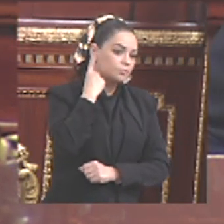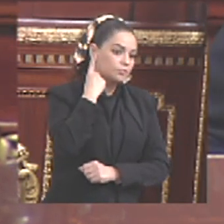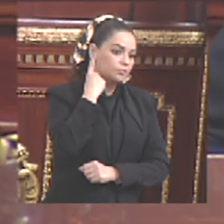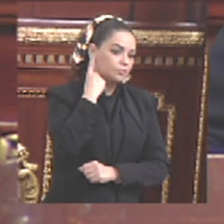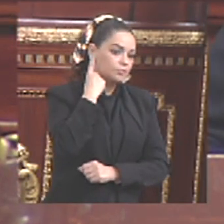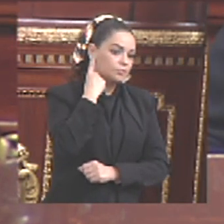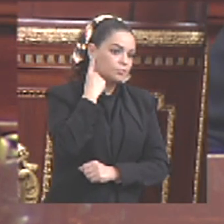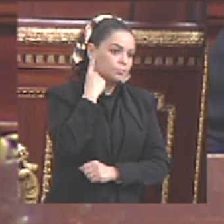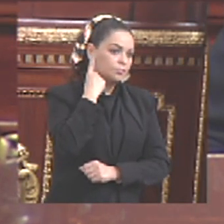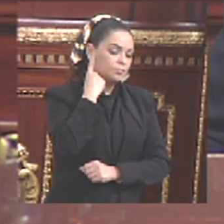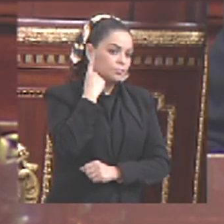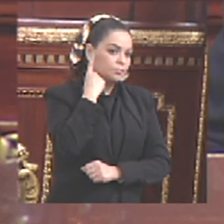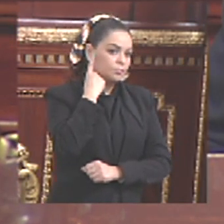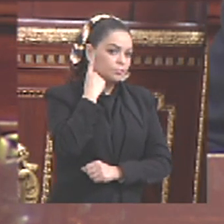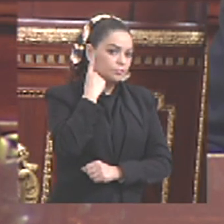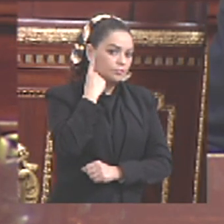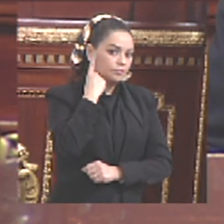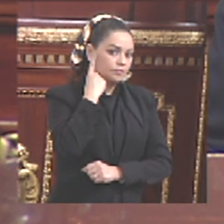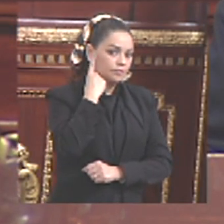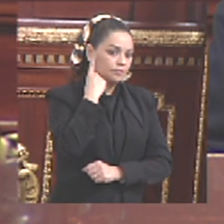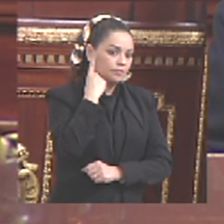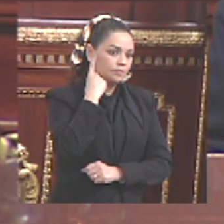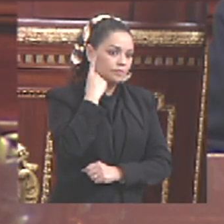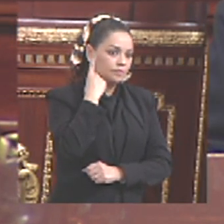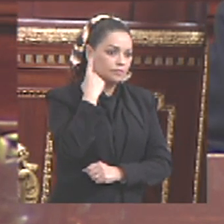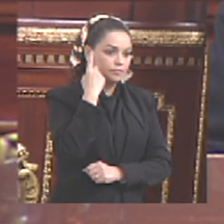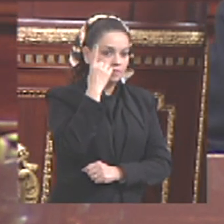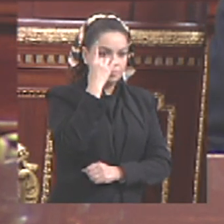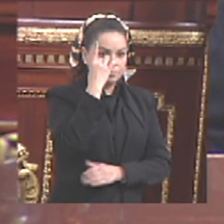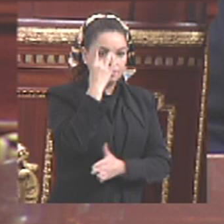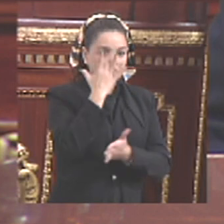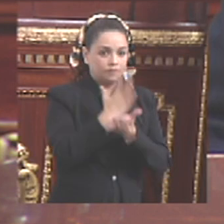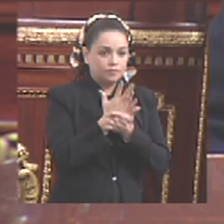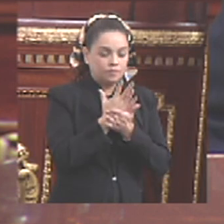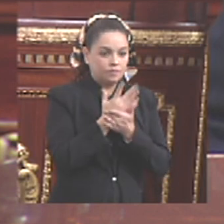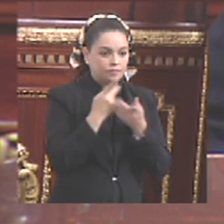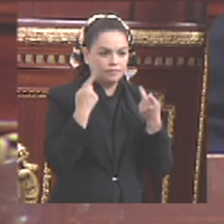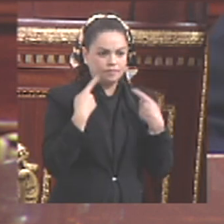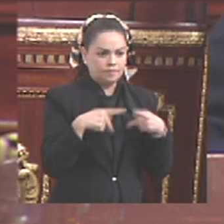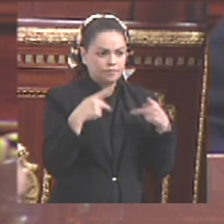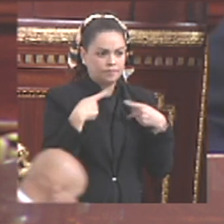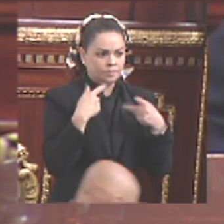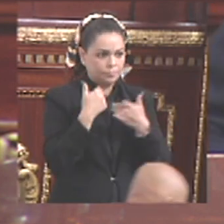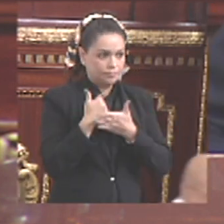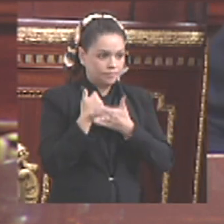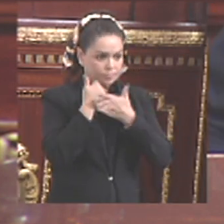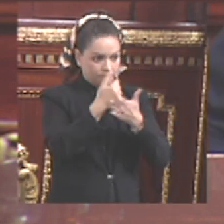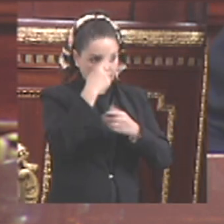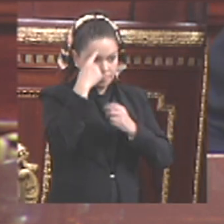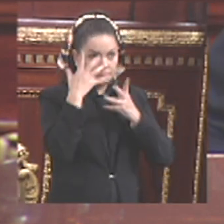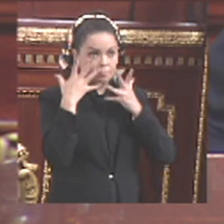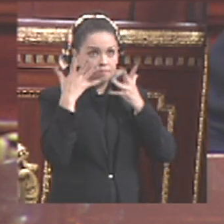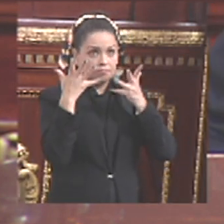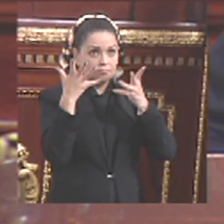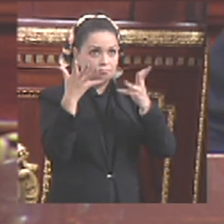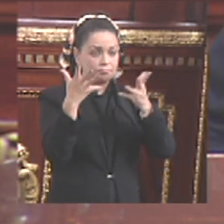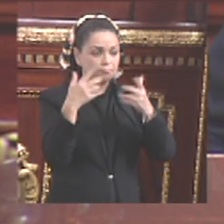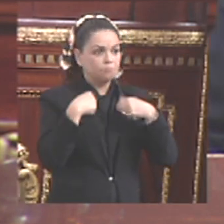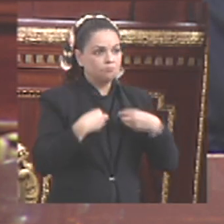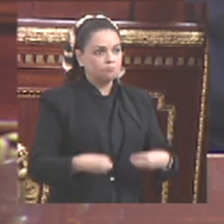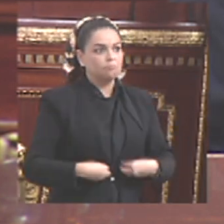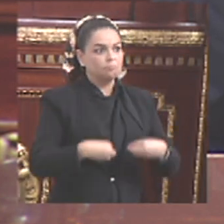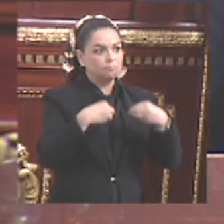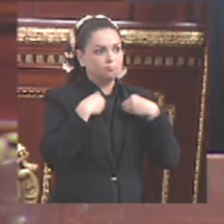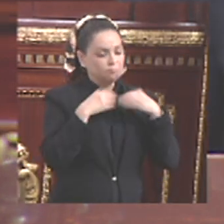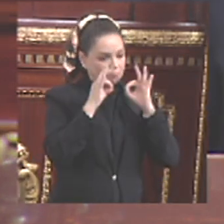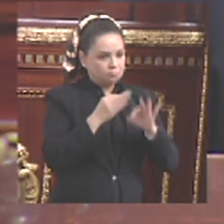Si ayudo a una sola persona a tener esperanza, no habré vivido en vano. Martin